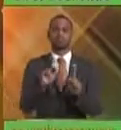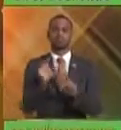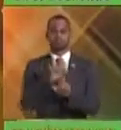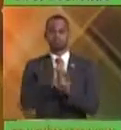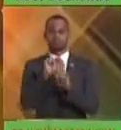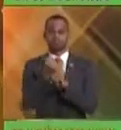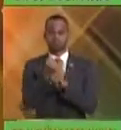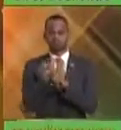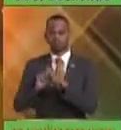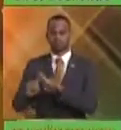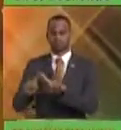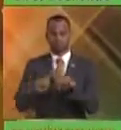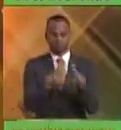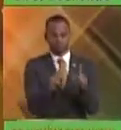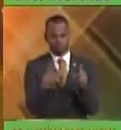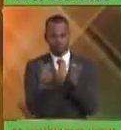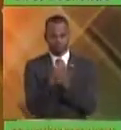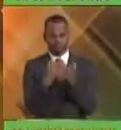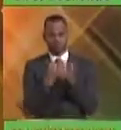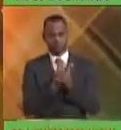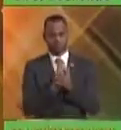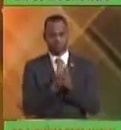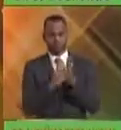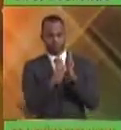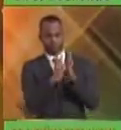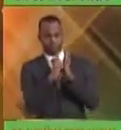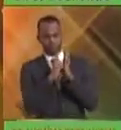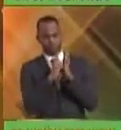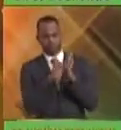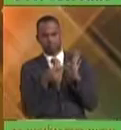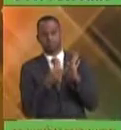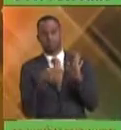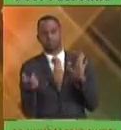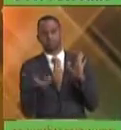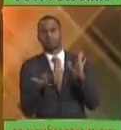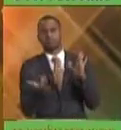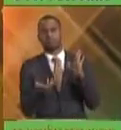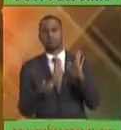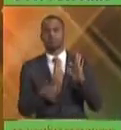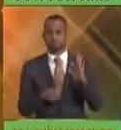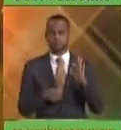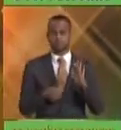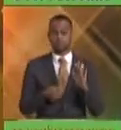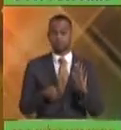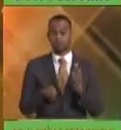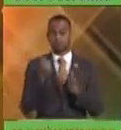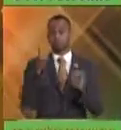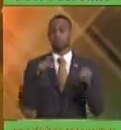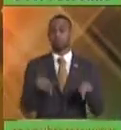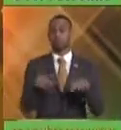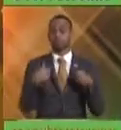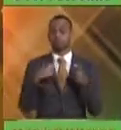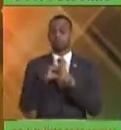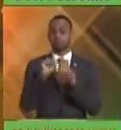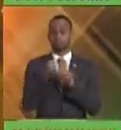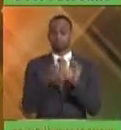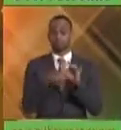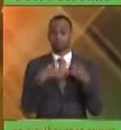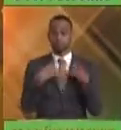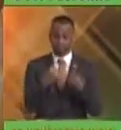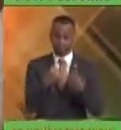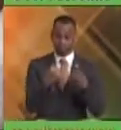situaciones distintas que es discapacidad discapacidad es cuando una persona que tiene una condición de salud